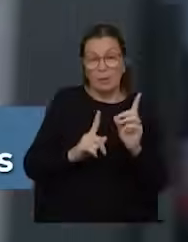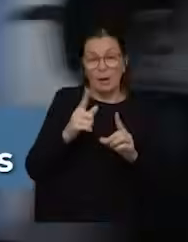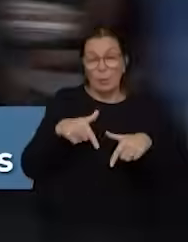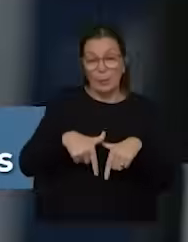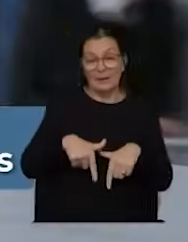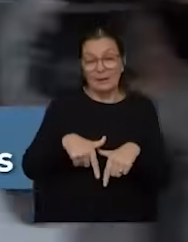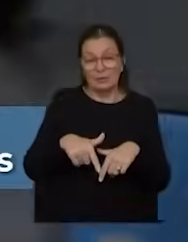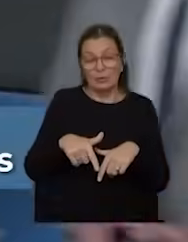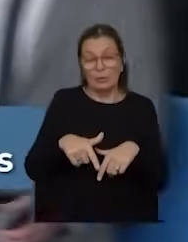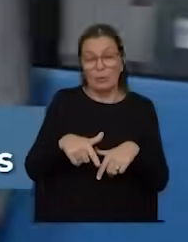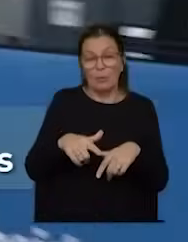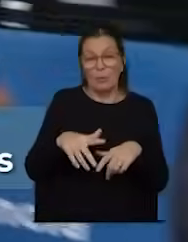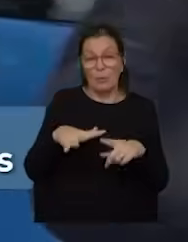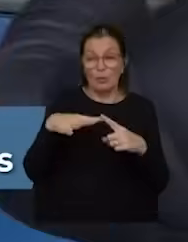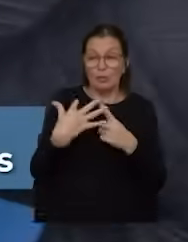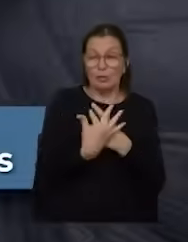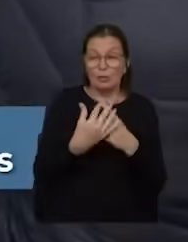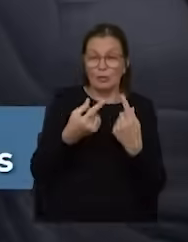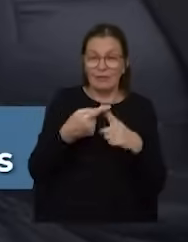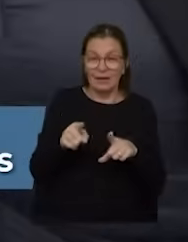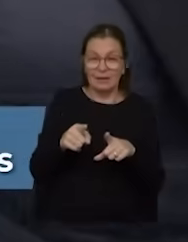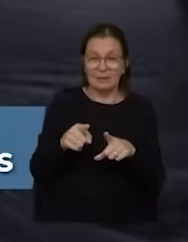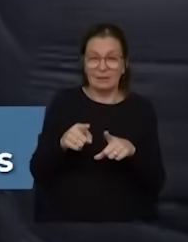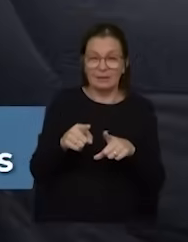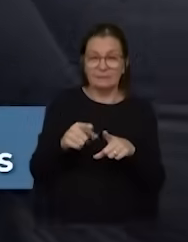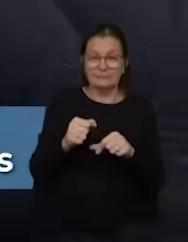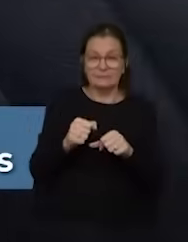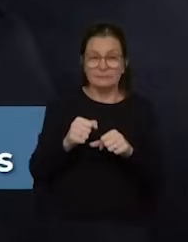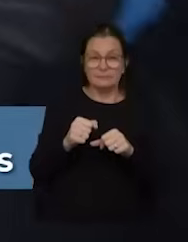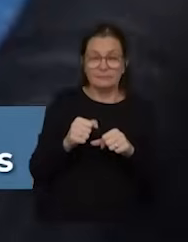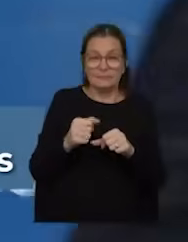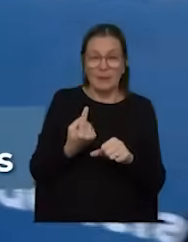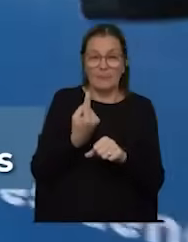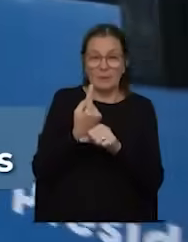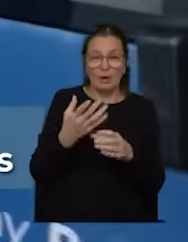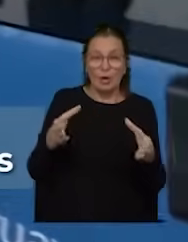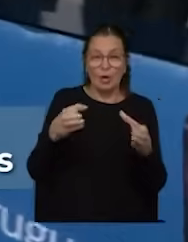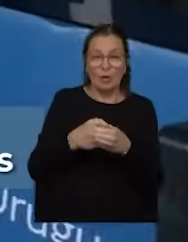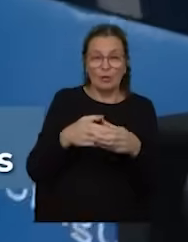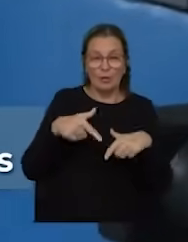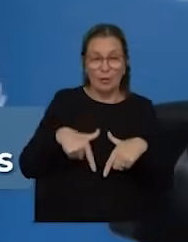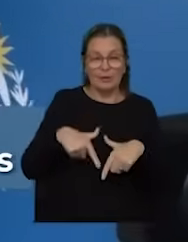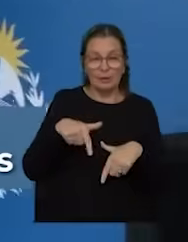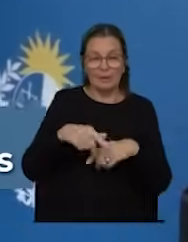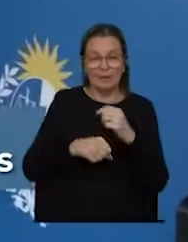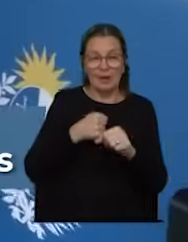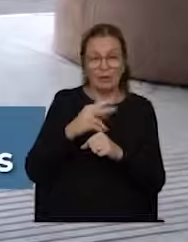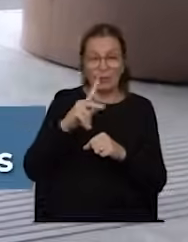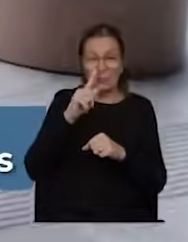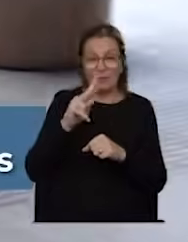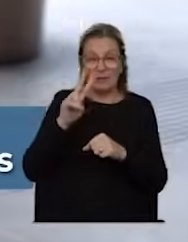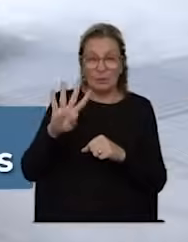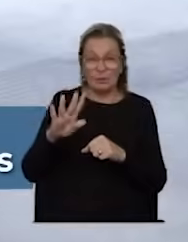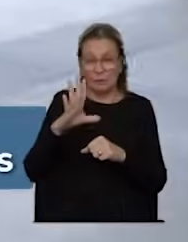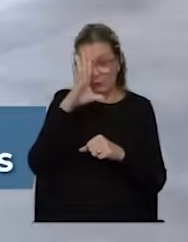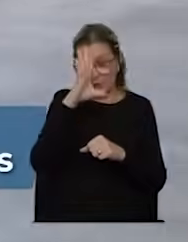ministros en un marco distinto porque en eh aquel primer consejo de ministros de este año 2024 allá por